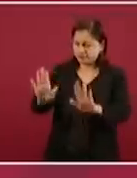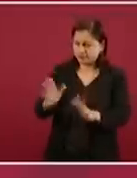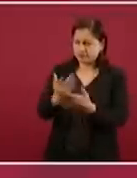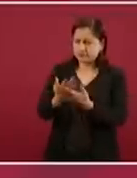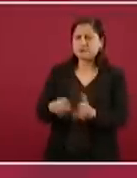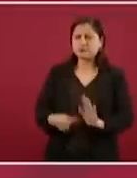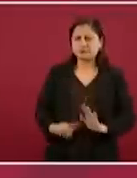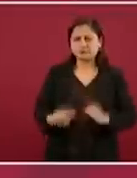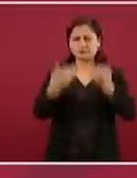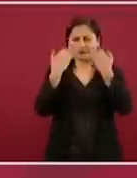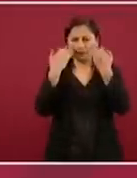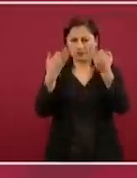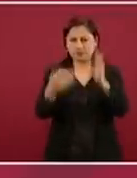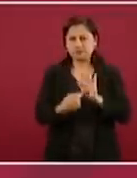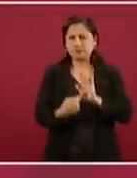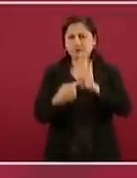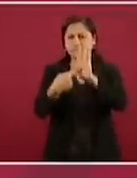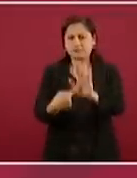caída,